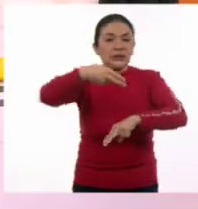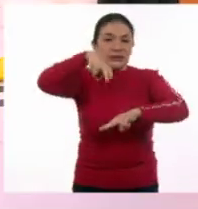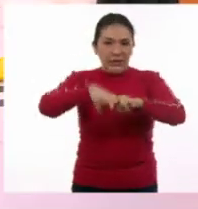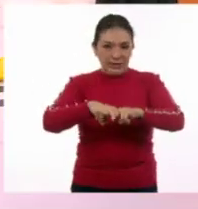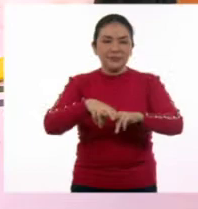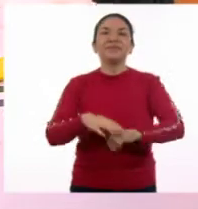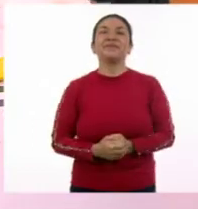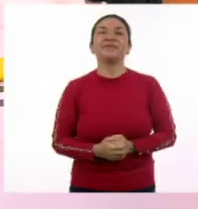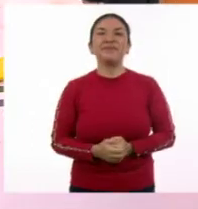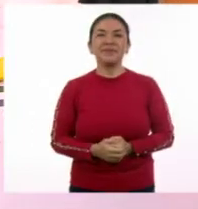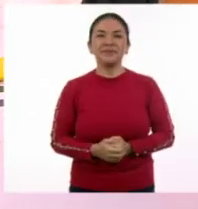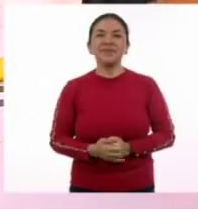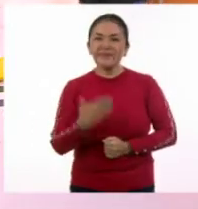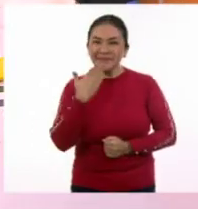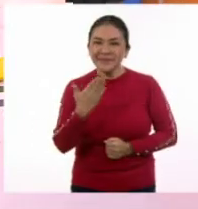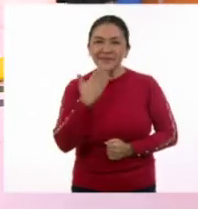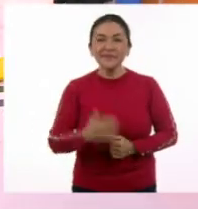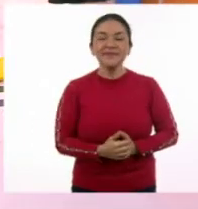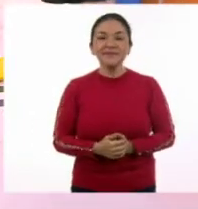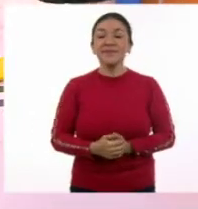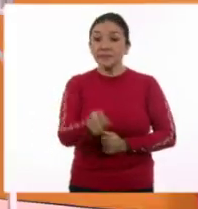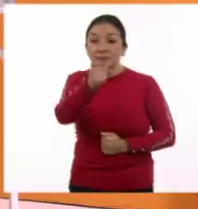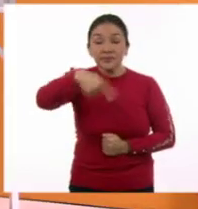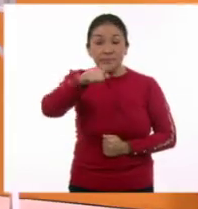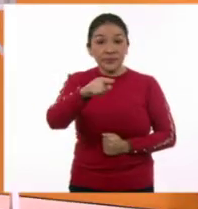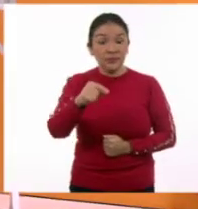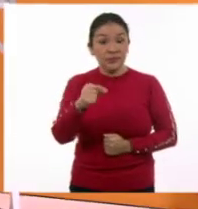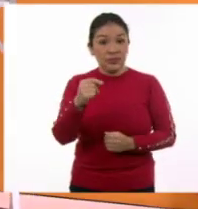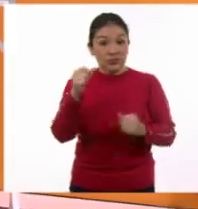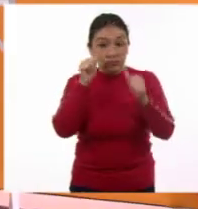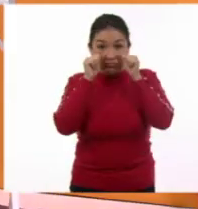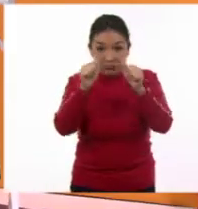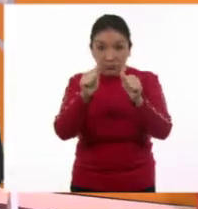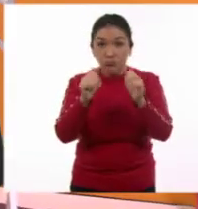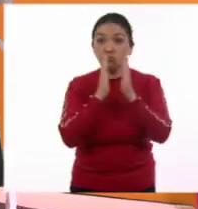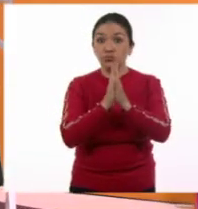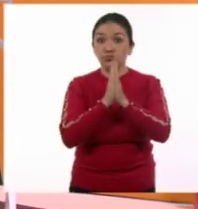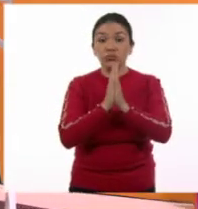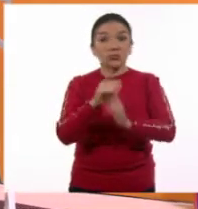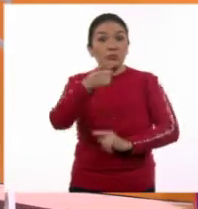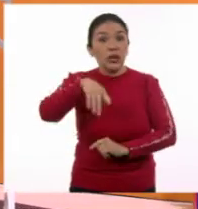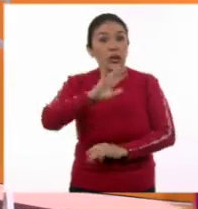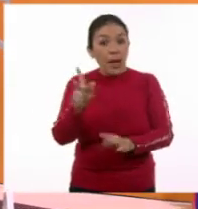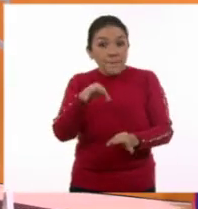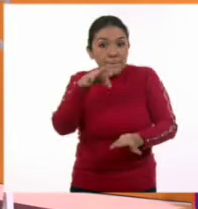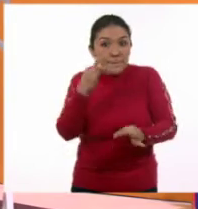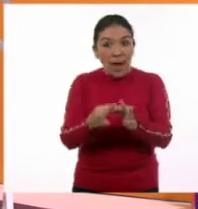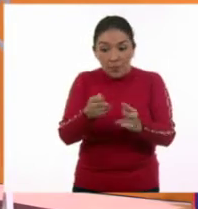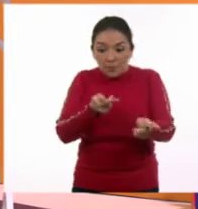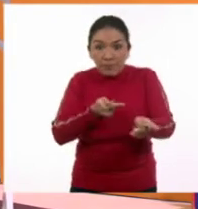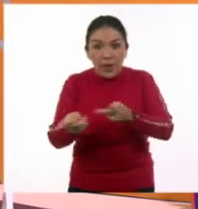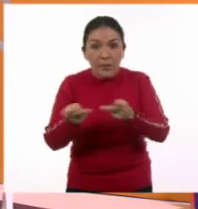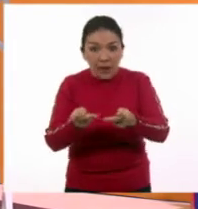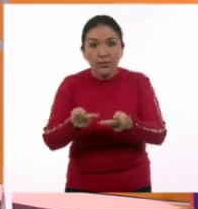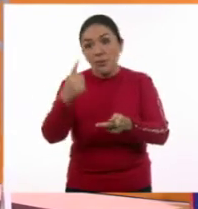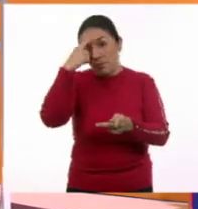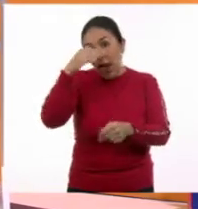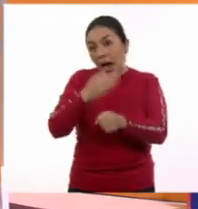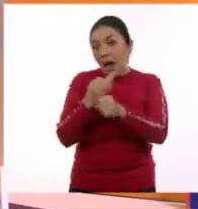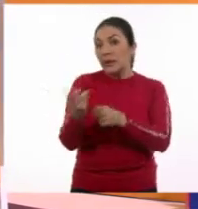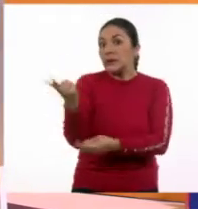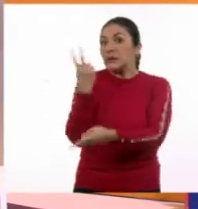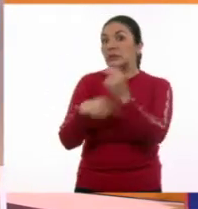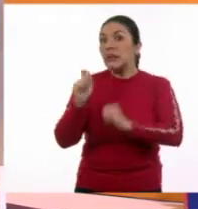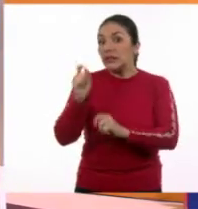ahora regreso muy bien niños y niñas en casa entonces espero que estén súper listos súper listas para lo que viene